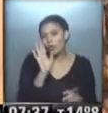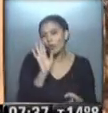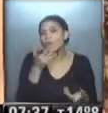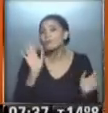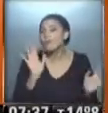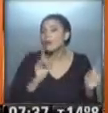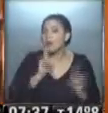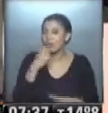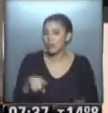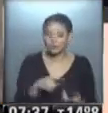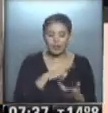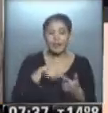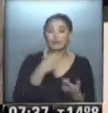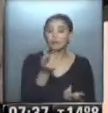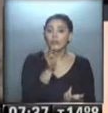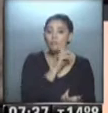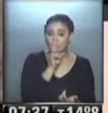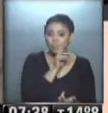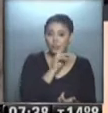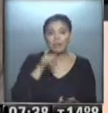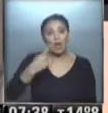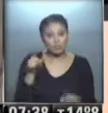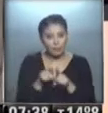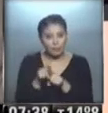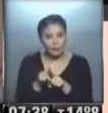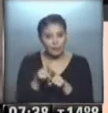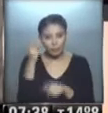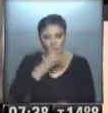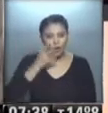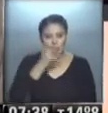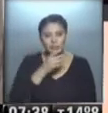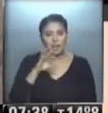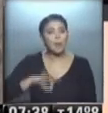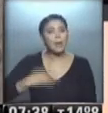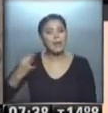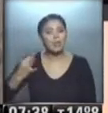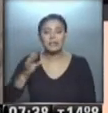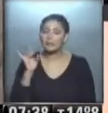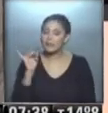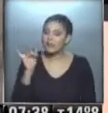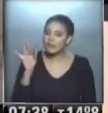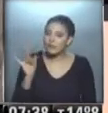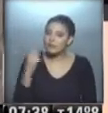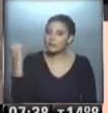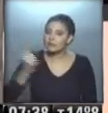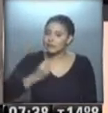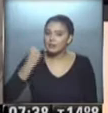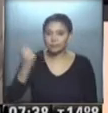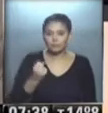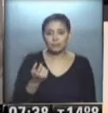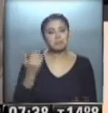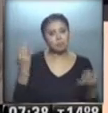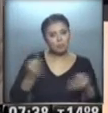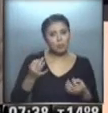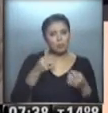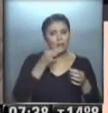puede escapar alguna cosita. Y ella, en cambio, la otra hermana, la morocha, con una vida realmente difícil, intentando pelearla. Muy